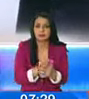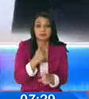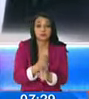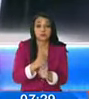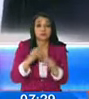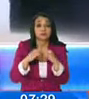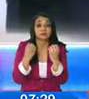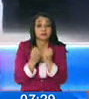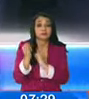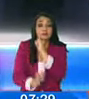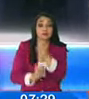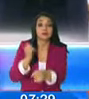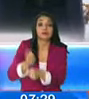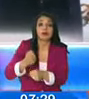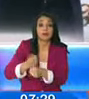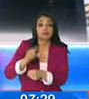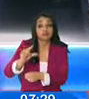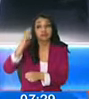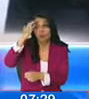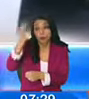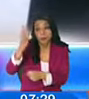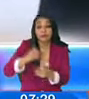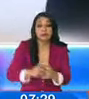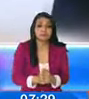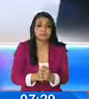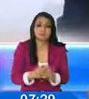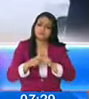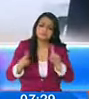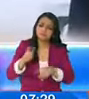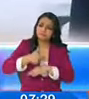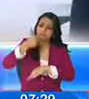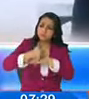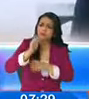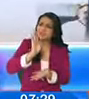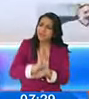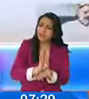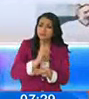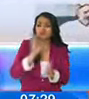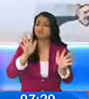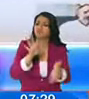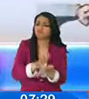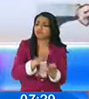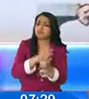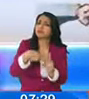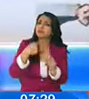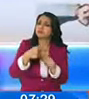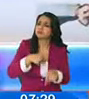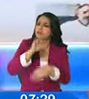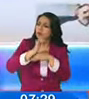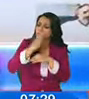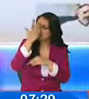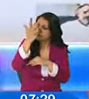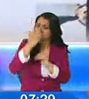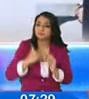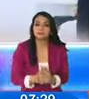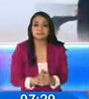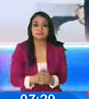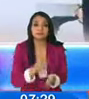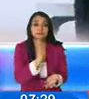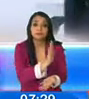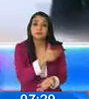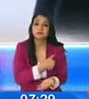la OIT. Sin embargo, Moni, las autoridades del IES han sido demasiado optimistas en nuestro país. ¿Por qué? Según el